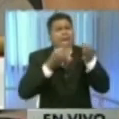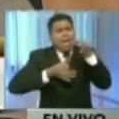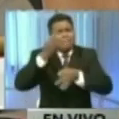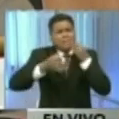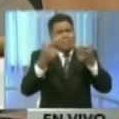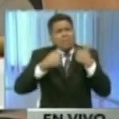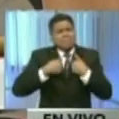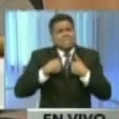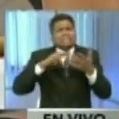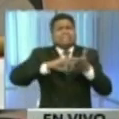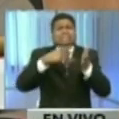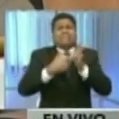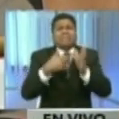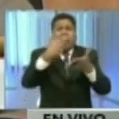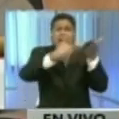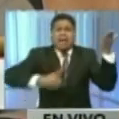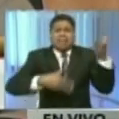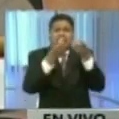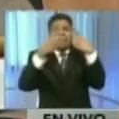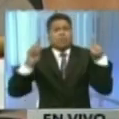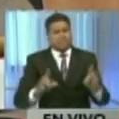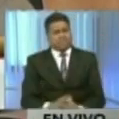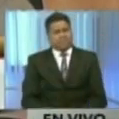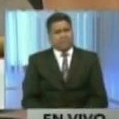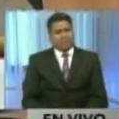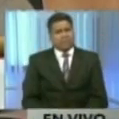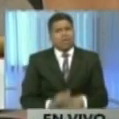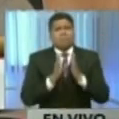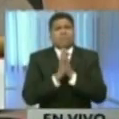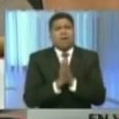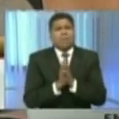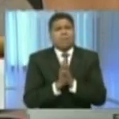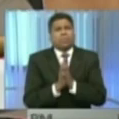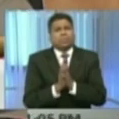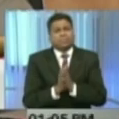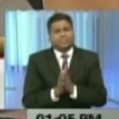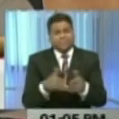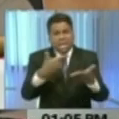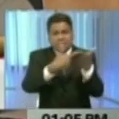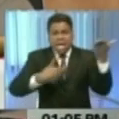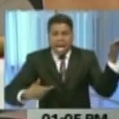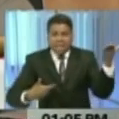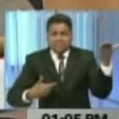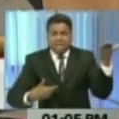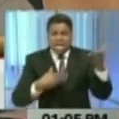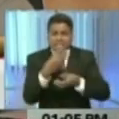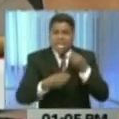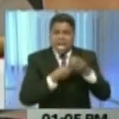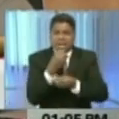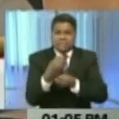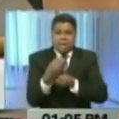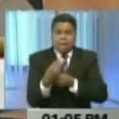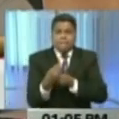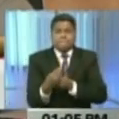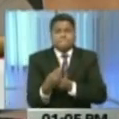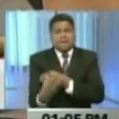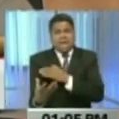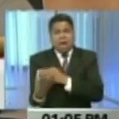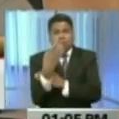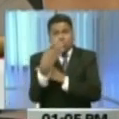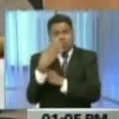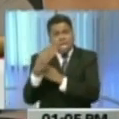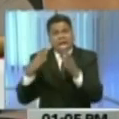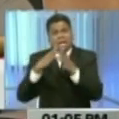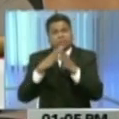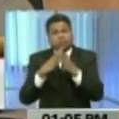Democrática. Y le dije, esa carta fue hecha justamente para proteger a los gobiernos constitucionales como